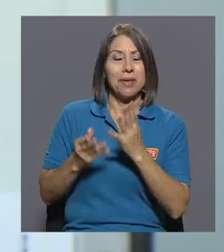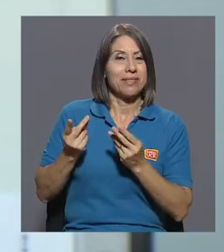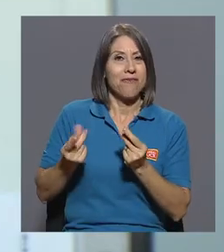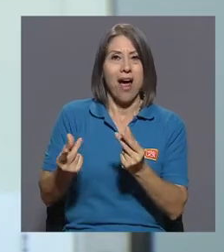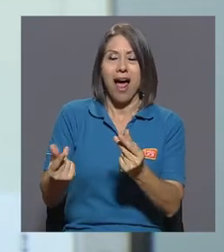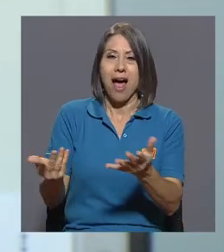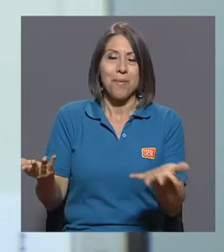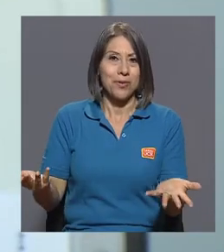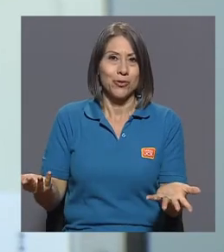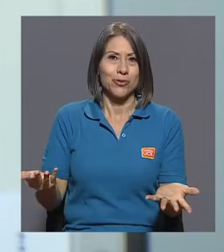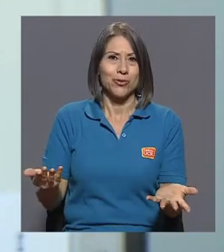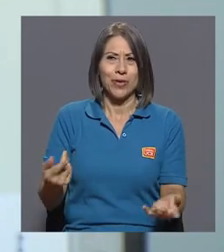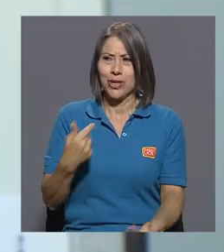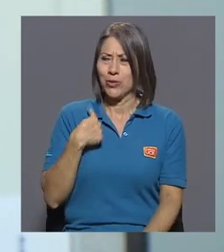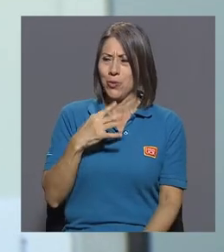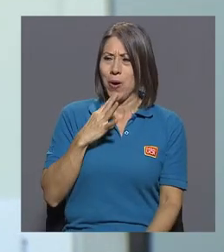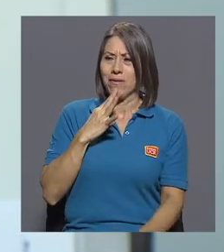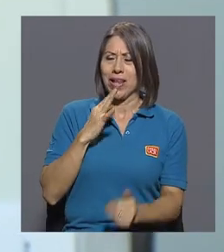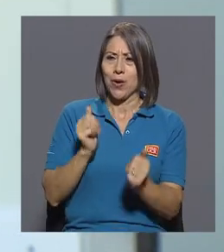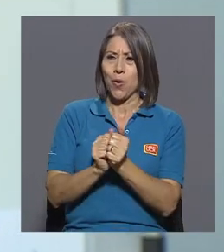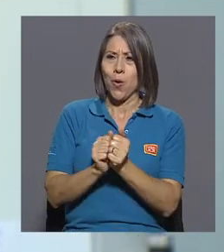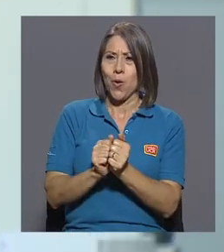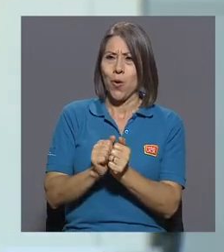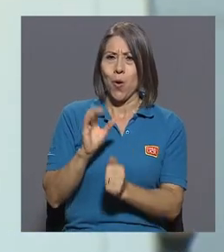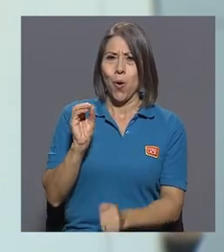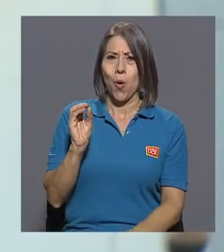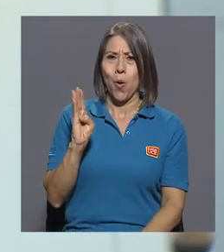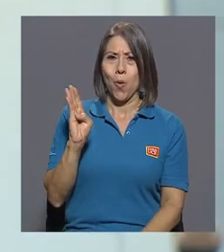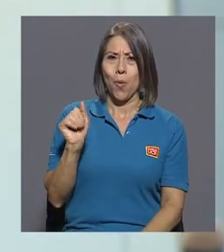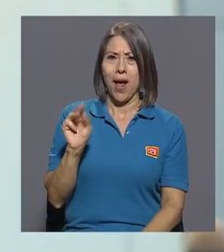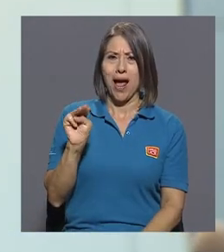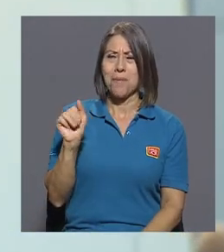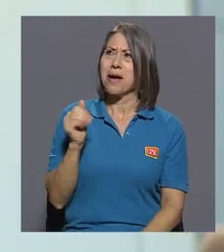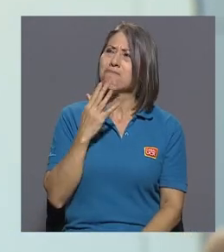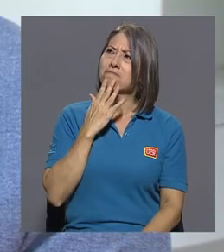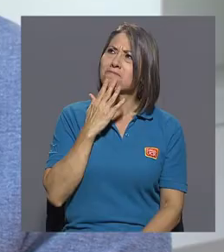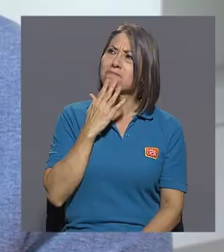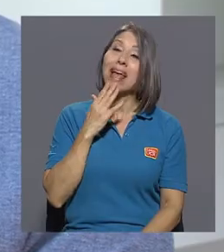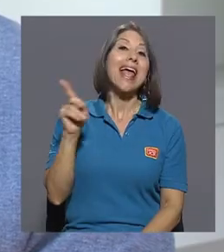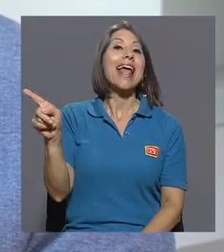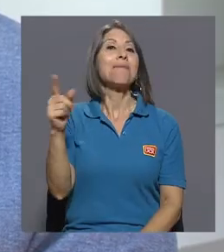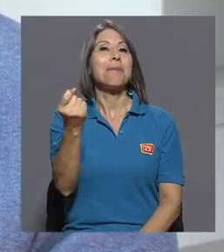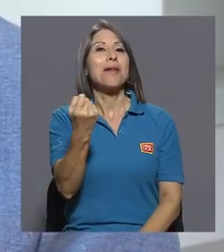¿Qué conversé con Obama? Me preguntó qué playas recomendaba.